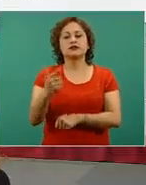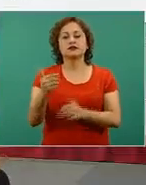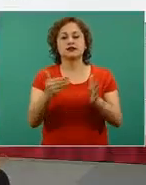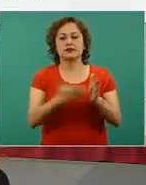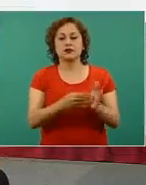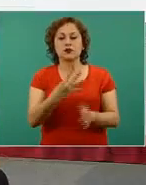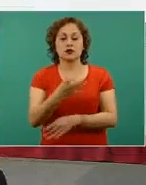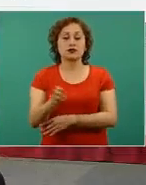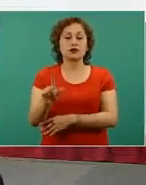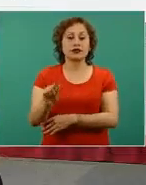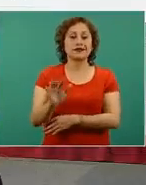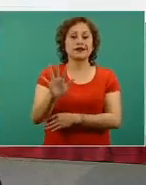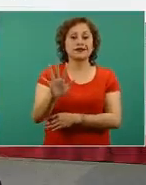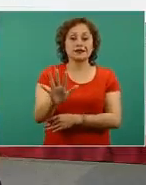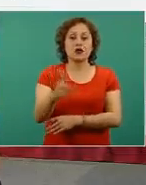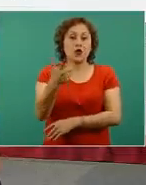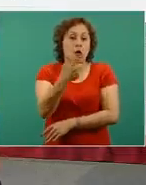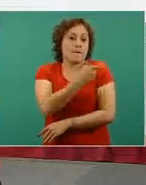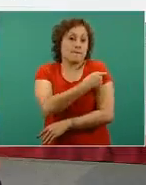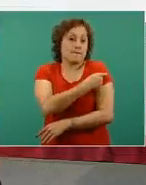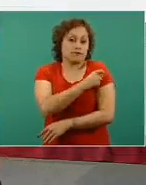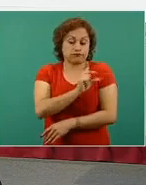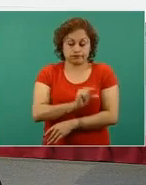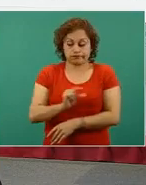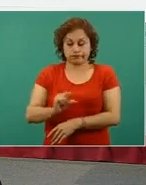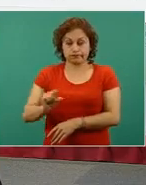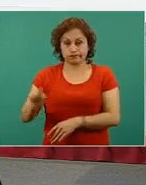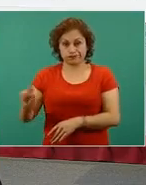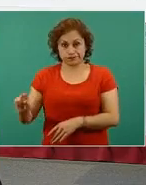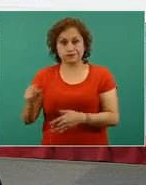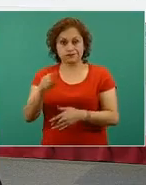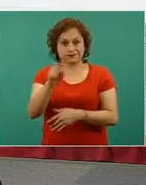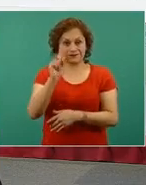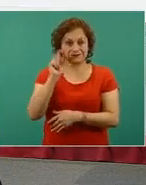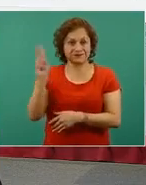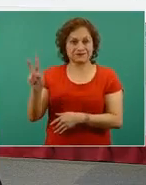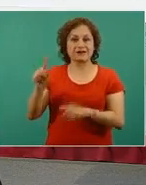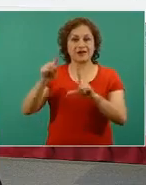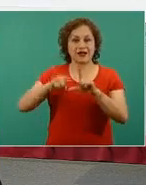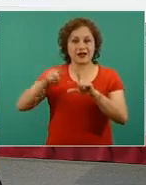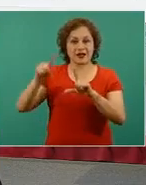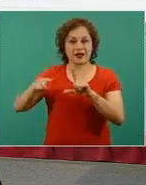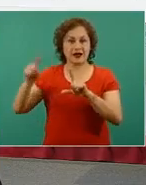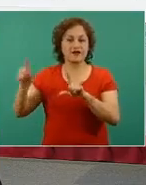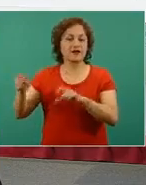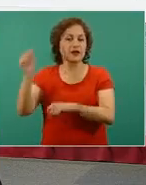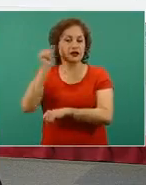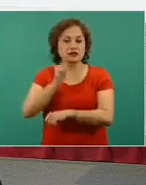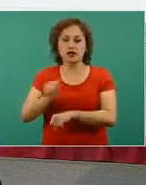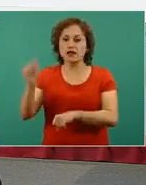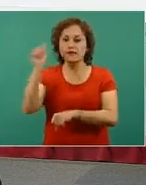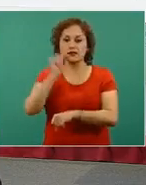167.475 dosis. Recuerden que esta gráfica es una gráfica abierta, viva, y se van